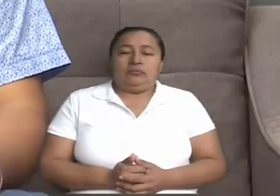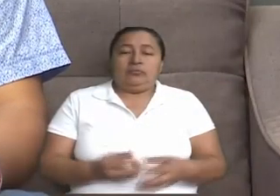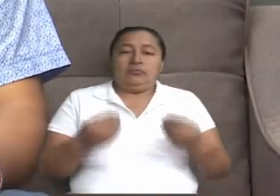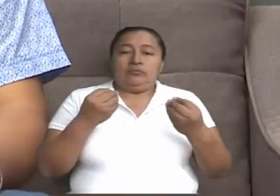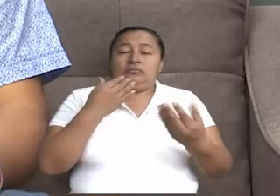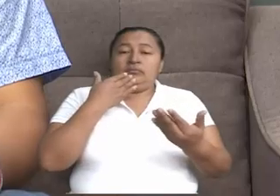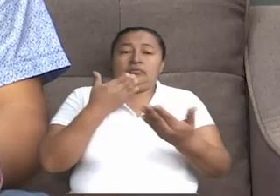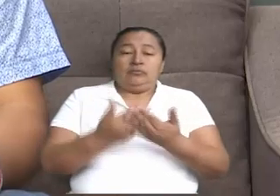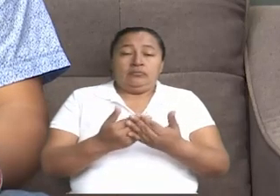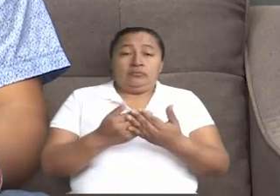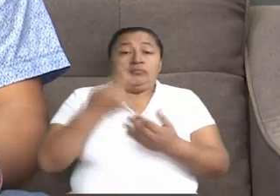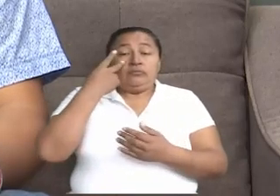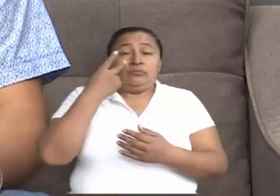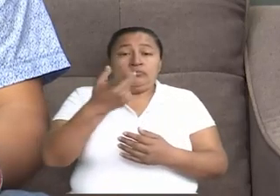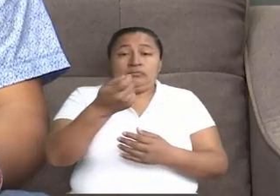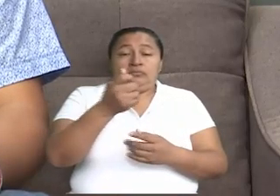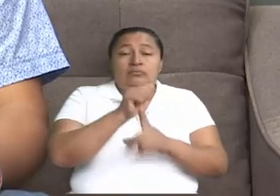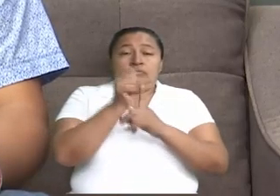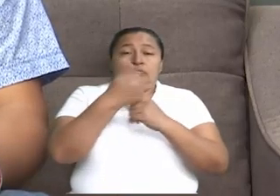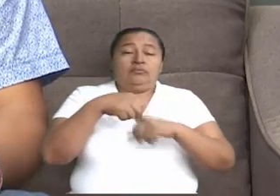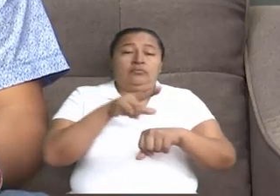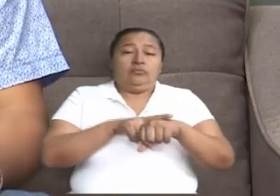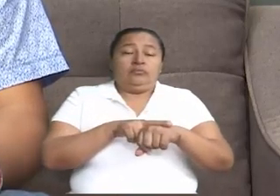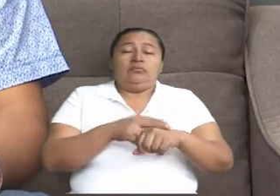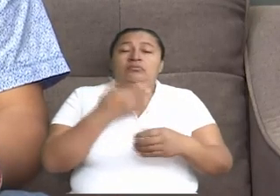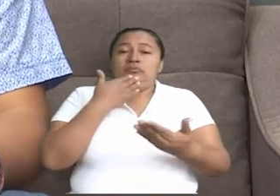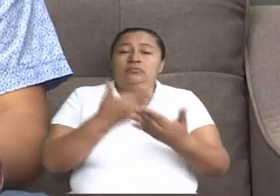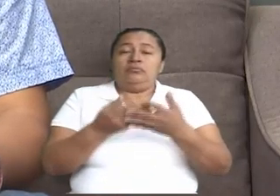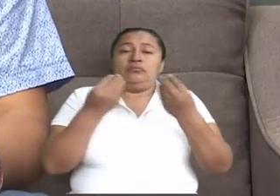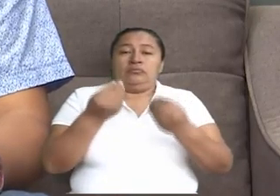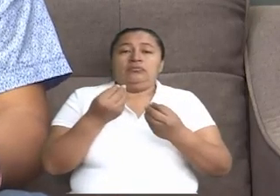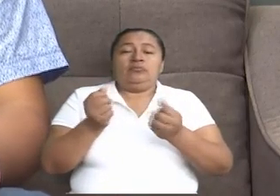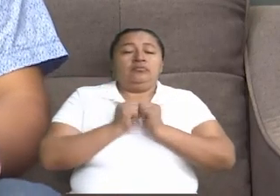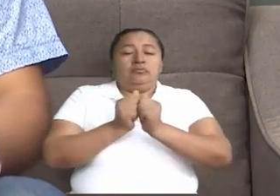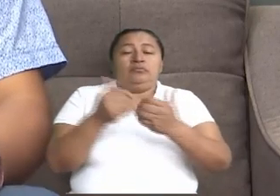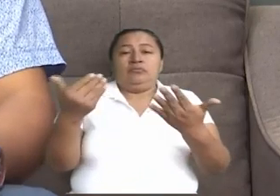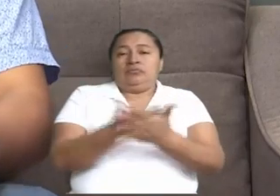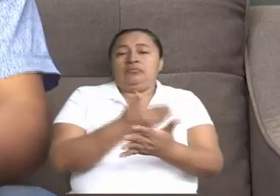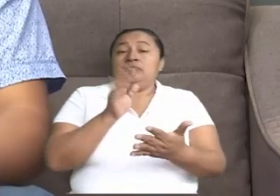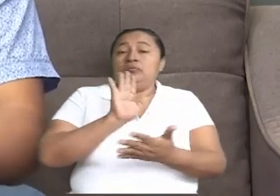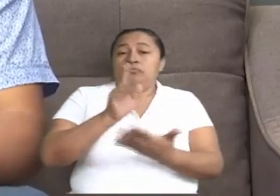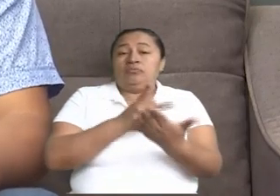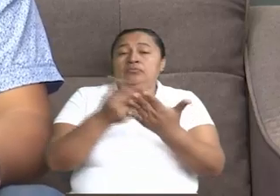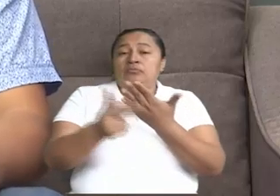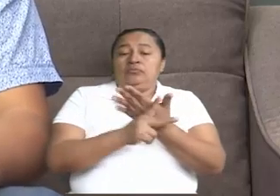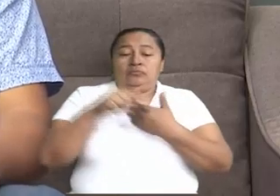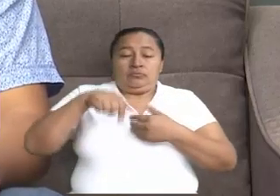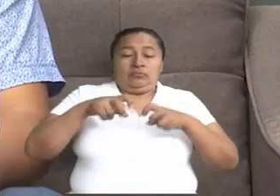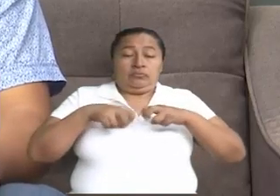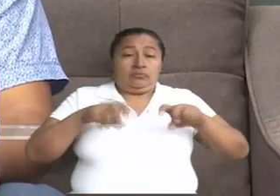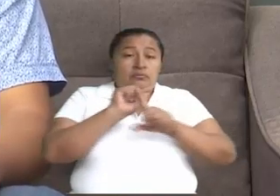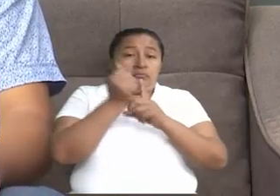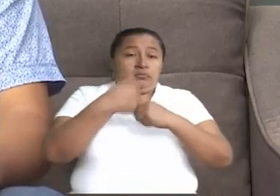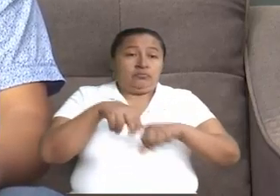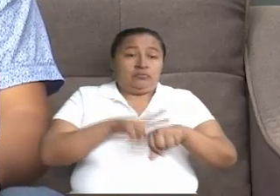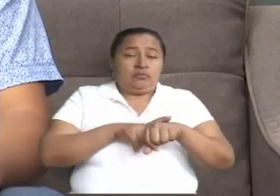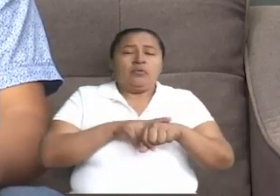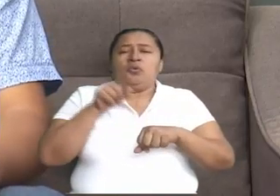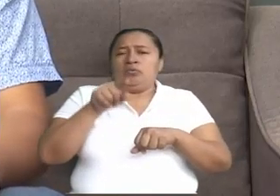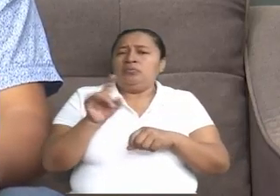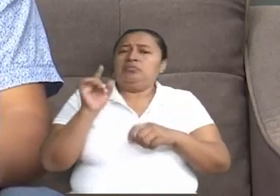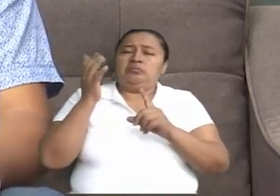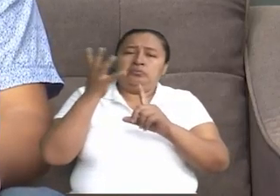Muchísimas gracias por estar en sintonía del canal parlamentario. Muchísimas gracias por acompañarnos en una nueva edición de su programa desde el Parlamento. Una oportunidad para